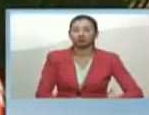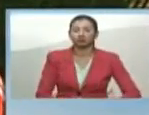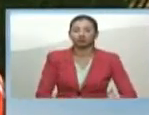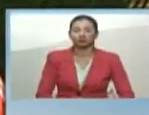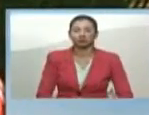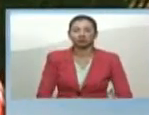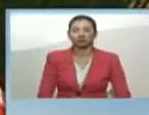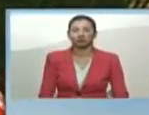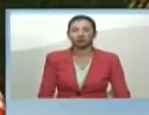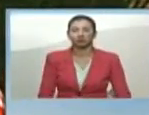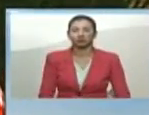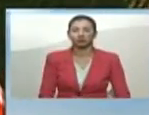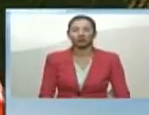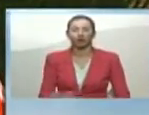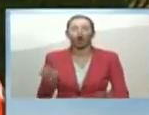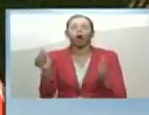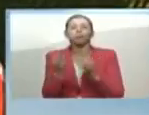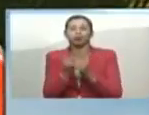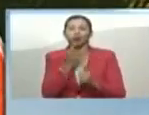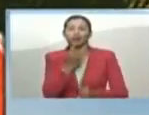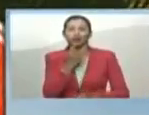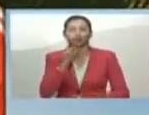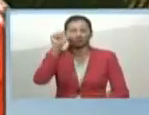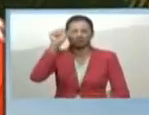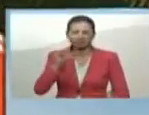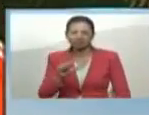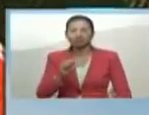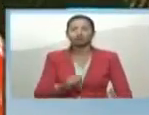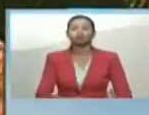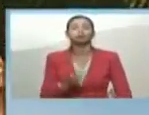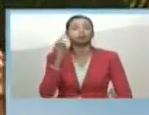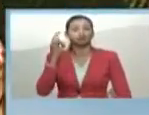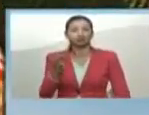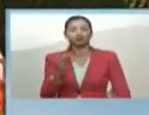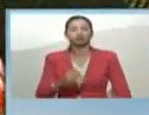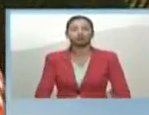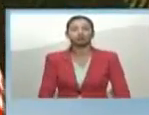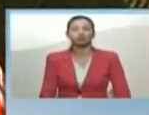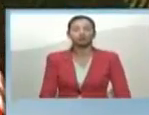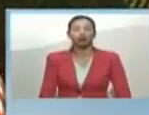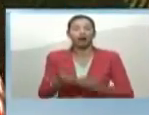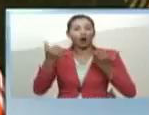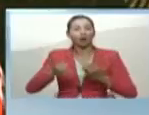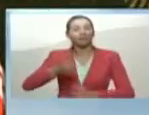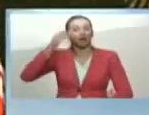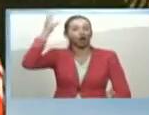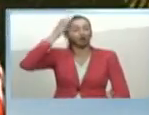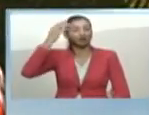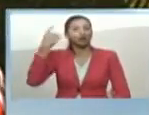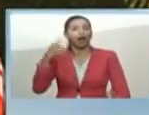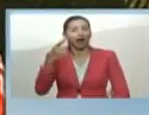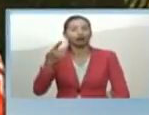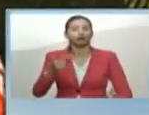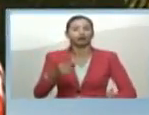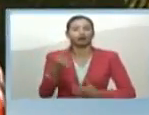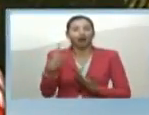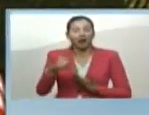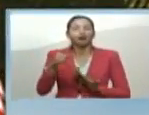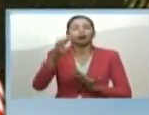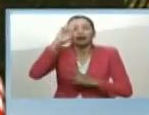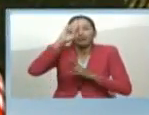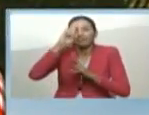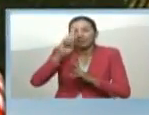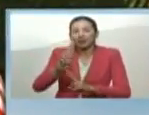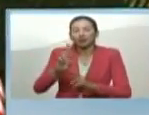fíjense lo que dice el camarada es verdad sin lugar a duda Hoy hay más conciencia de respeto a